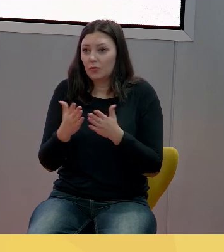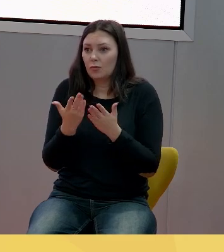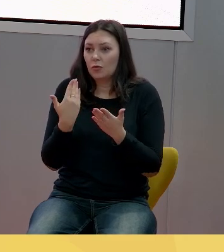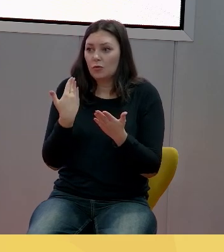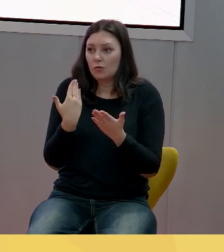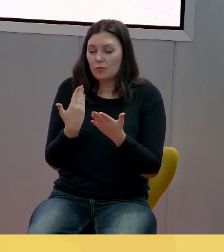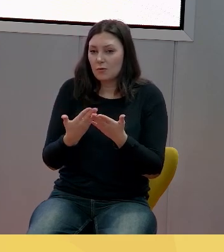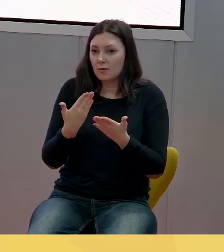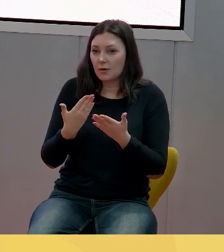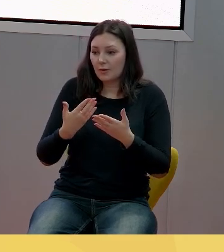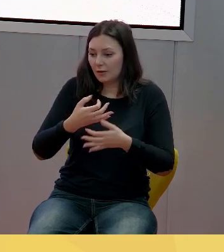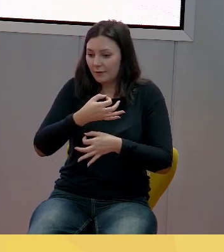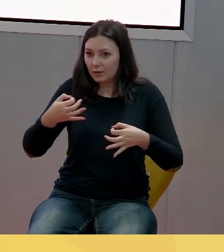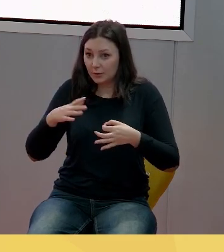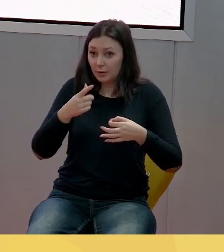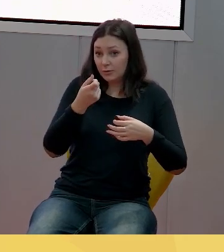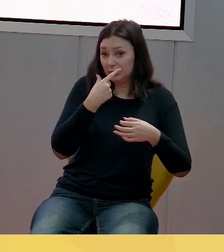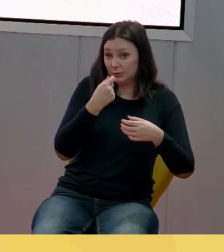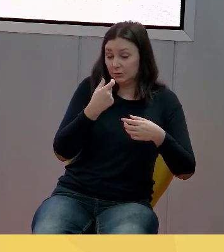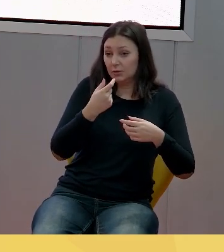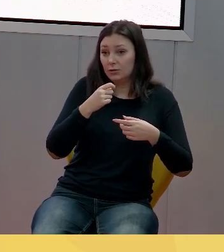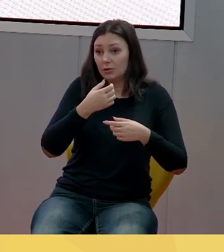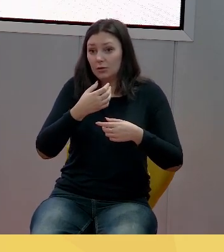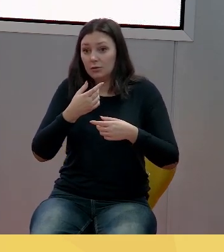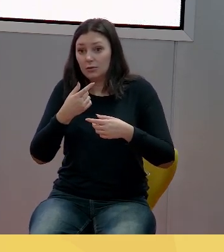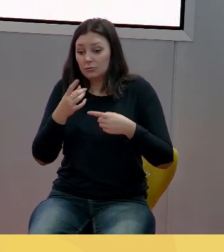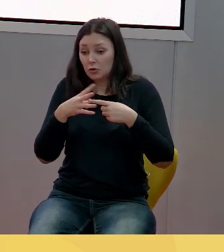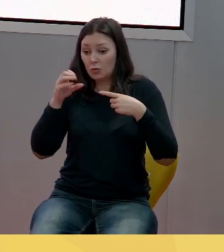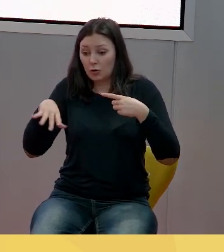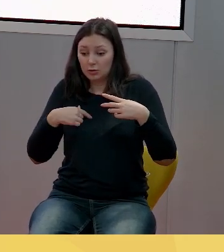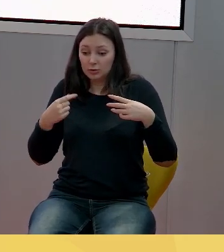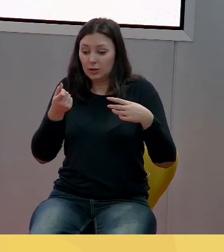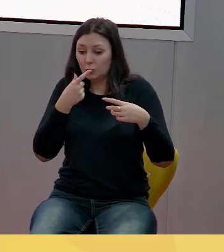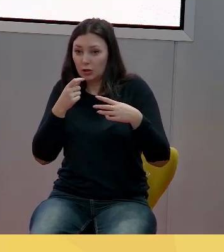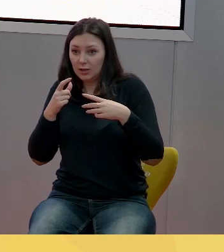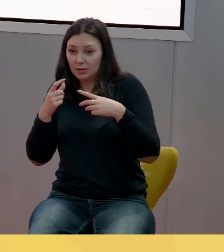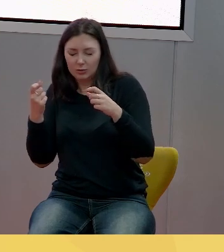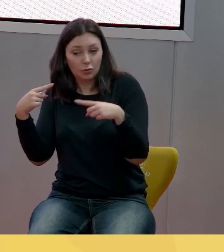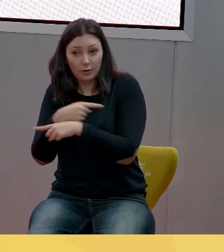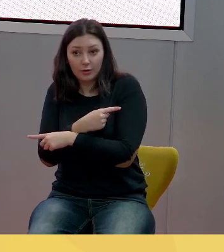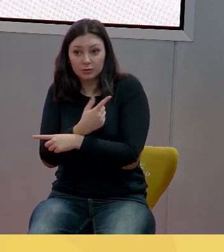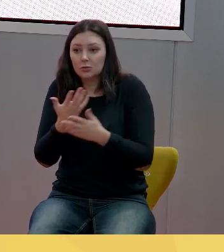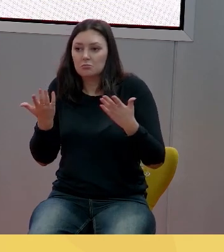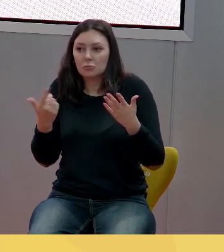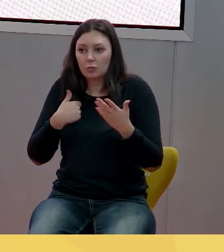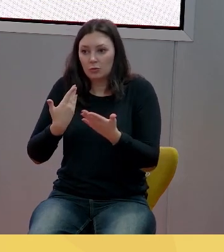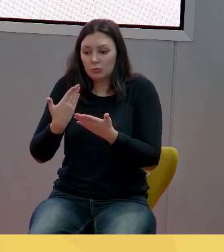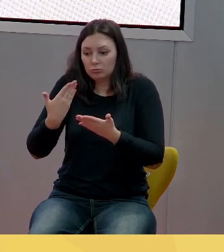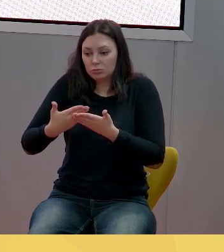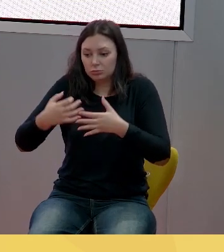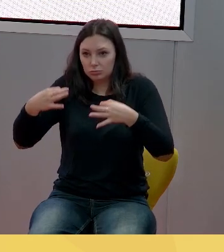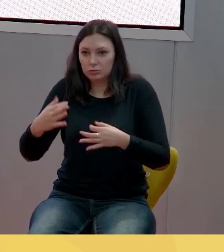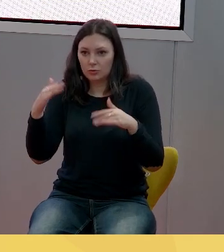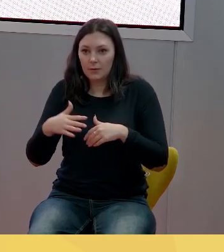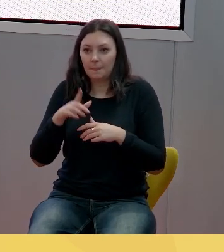efectividad ni seguridad de los bloqueadores de la pubertad ni las hormonas sexuales cruzadas en menores. también encontraron que el personal de la clínica de